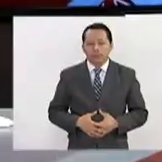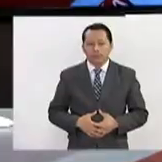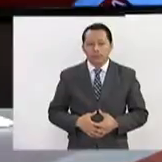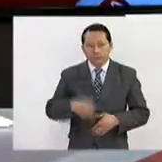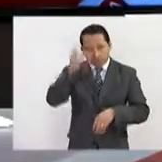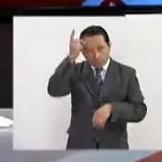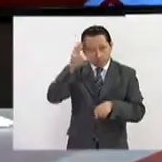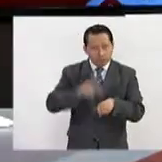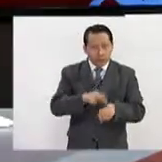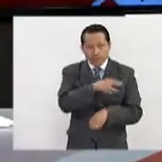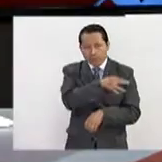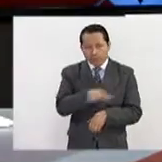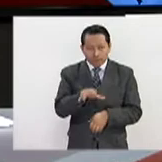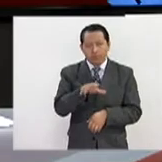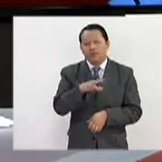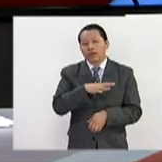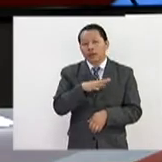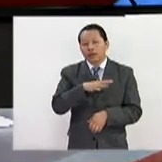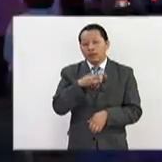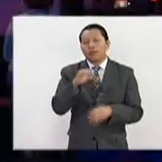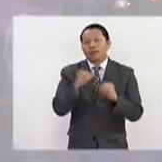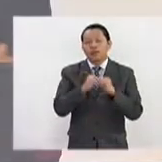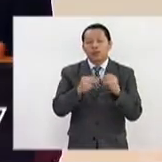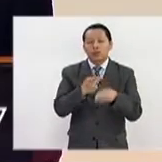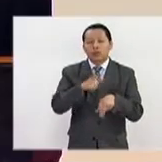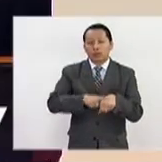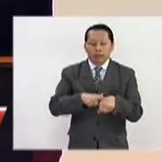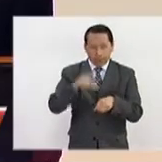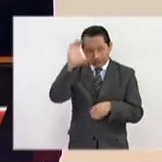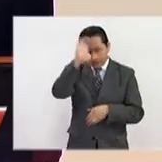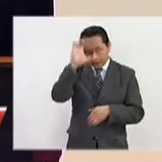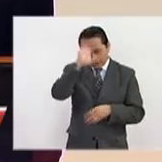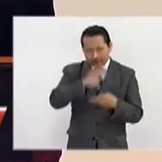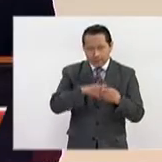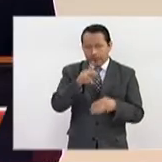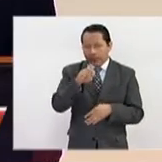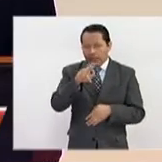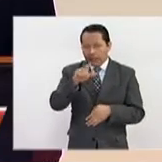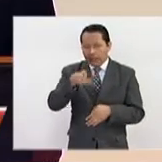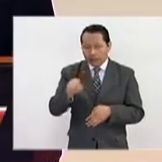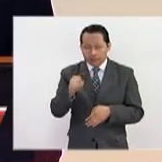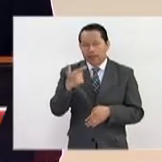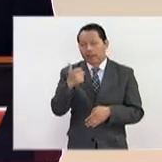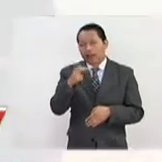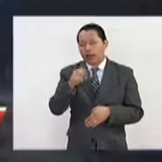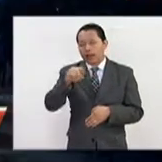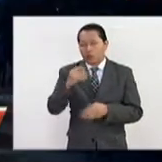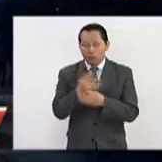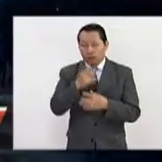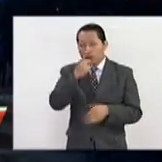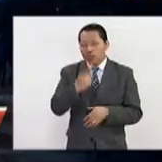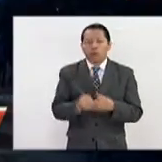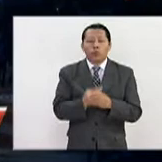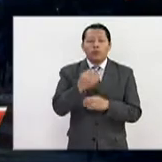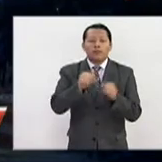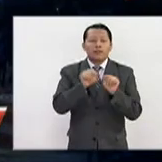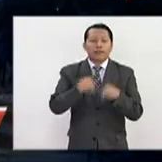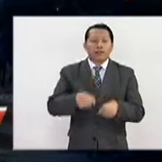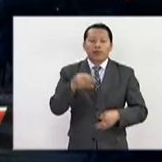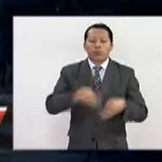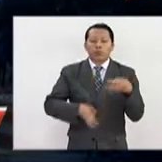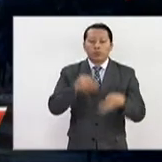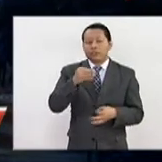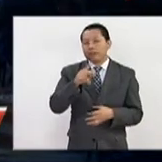El director general del Instituto Nacional de Ciencias Penales, Gerardo Laveaga, afirmó que el nuevo sistema de justicia